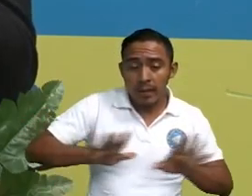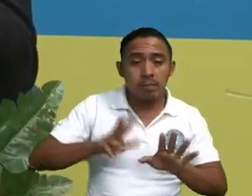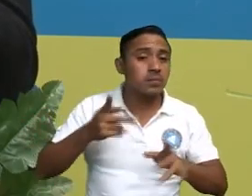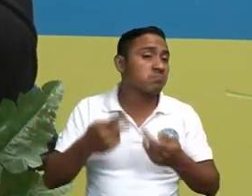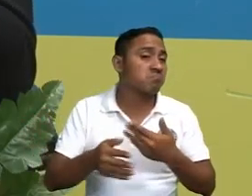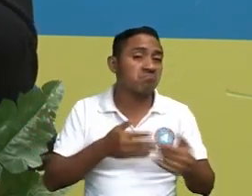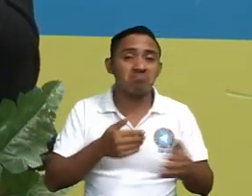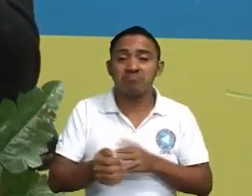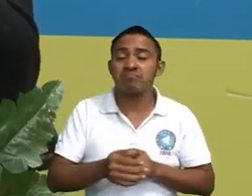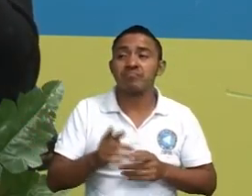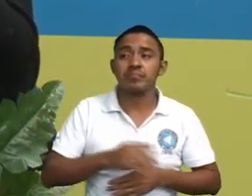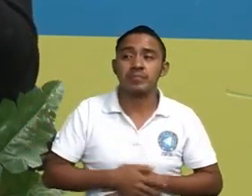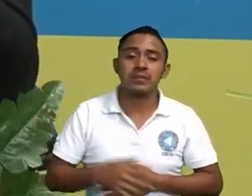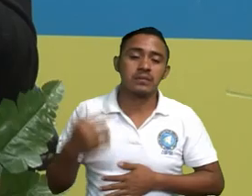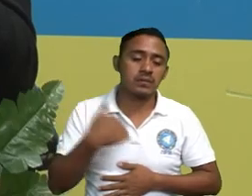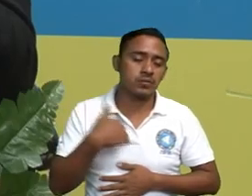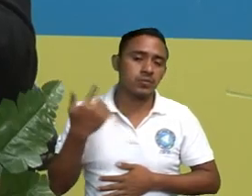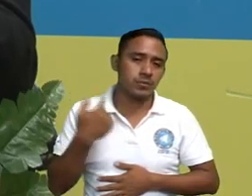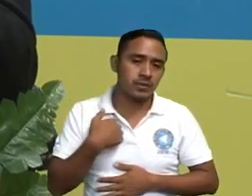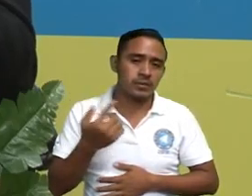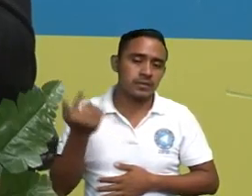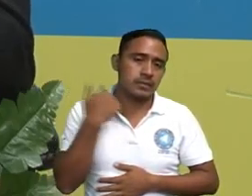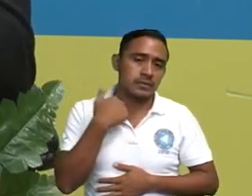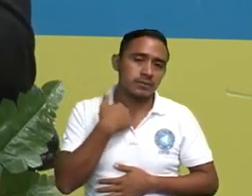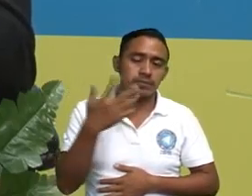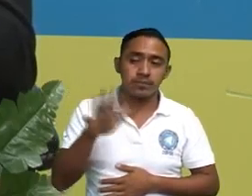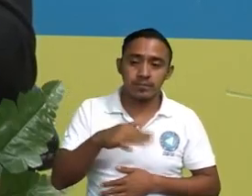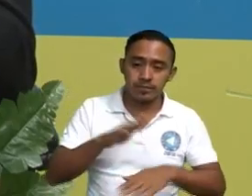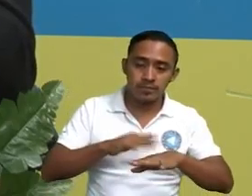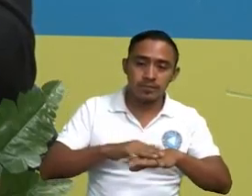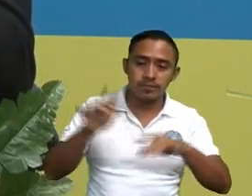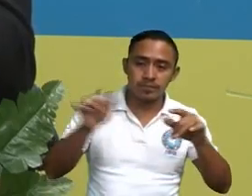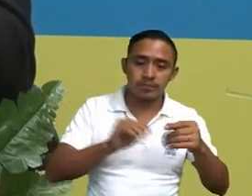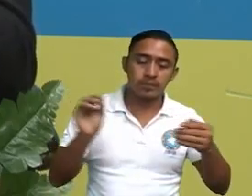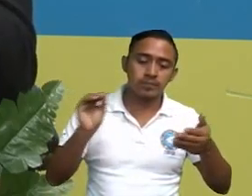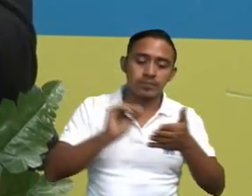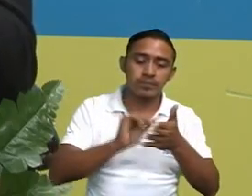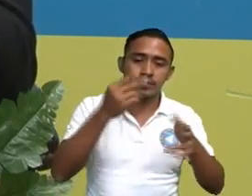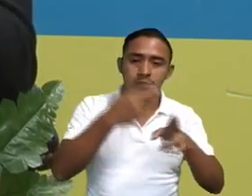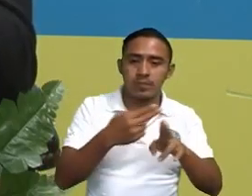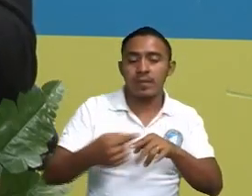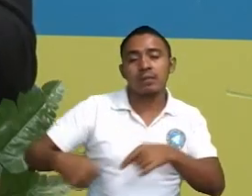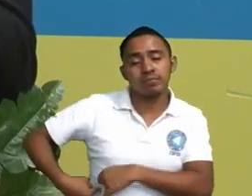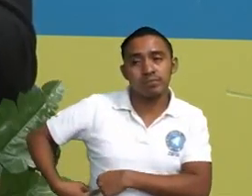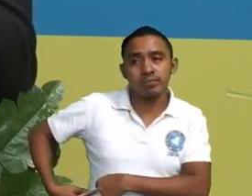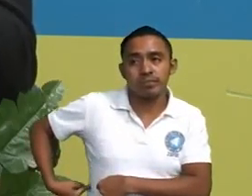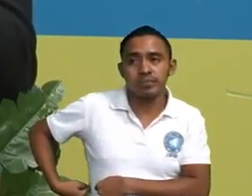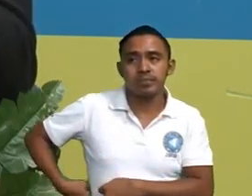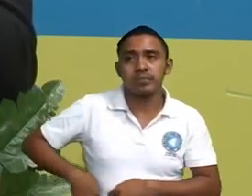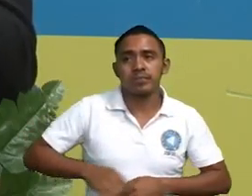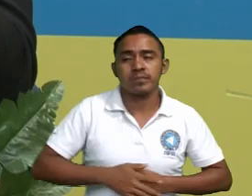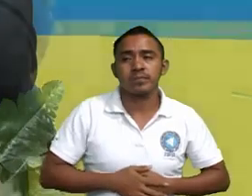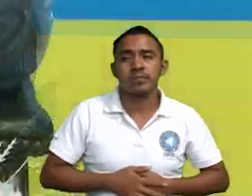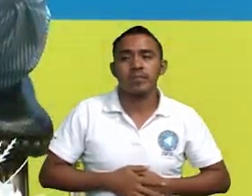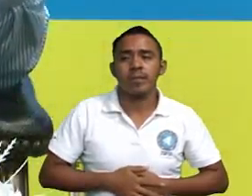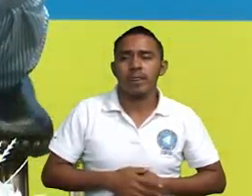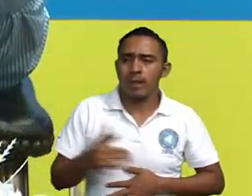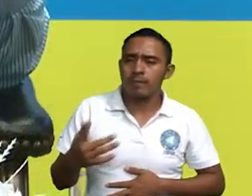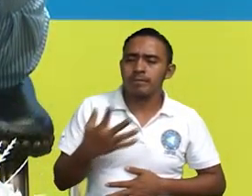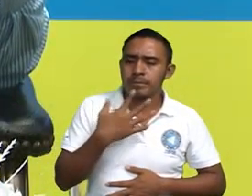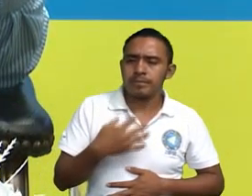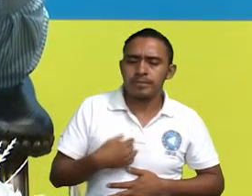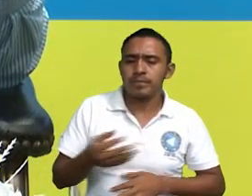la indicación nuestra siempre es hacer la resección quirúrgica de la vesícula biliar. Esa es otra parte importante que usted me decía,